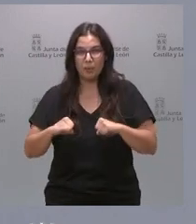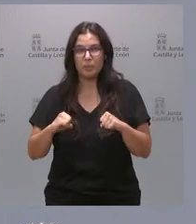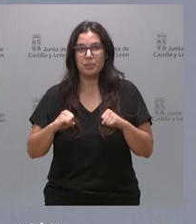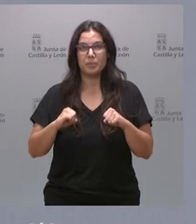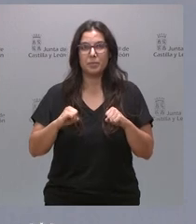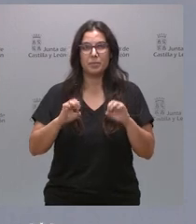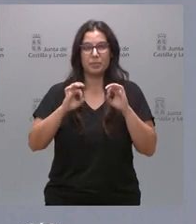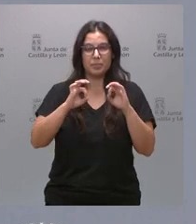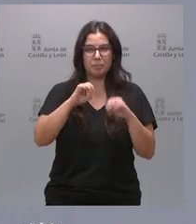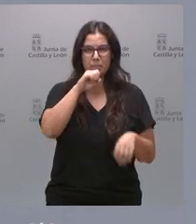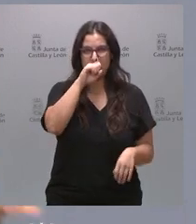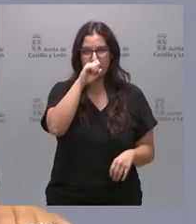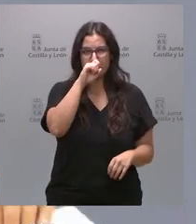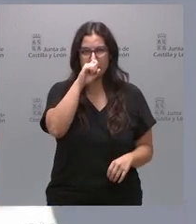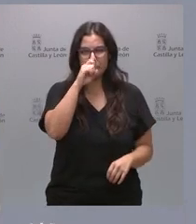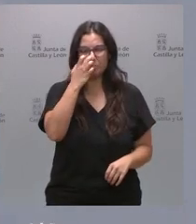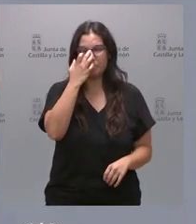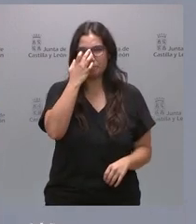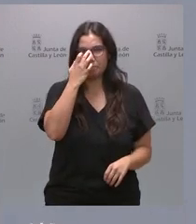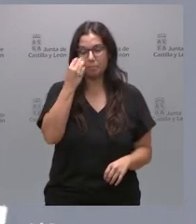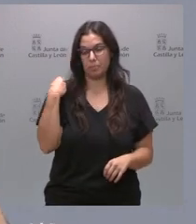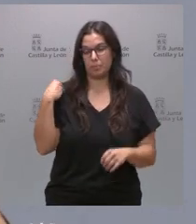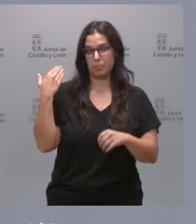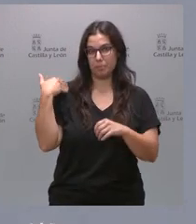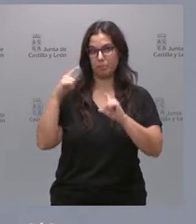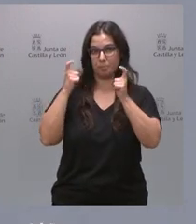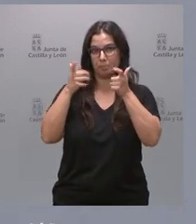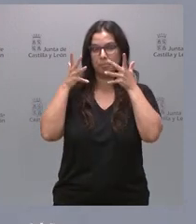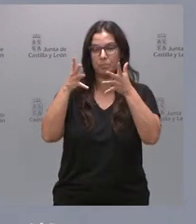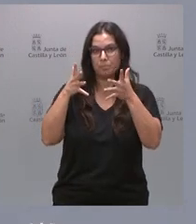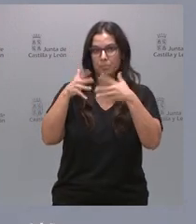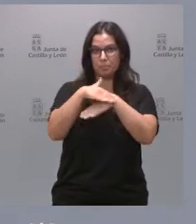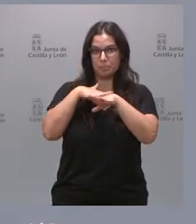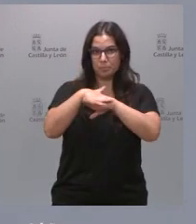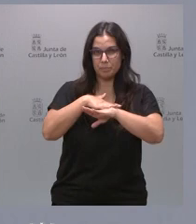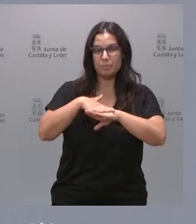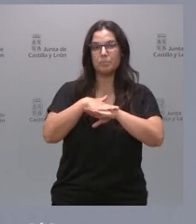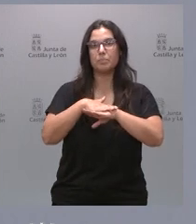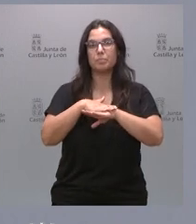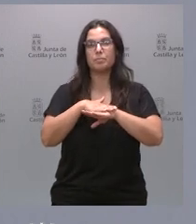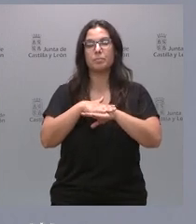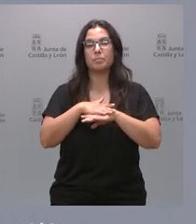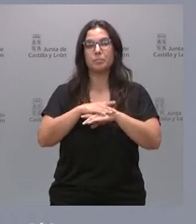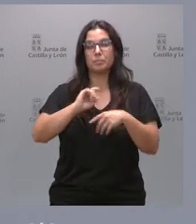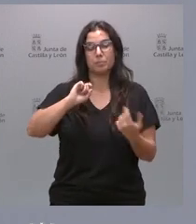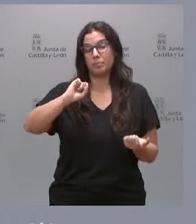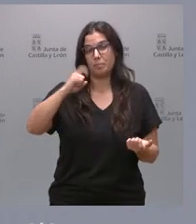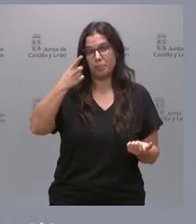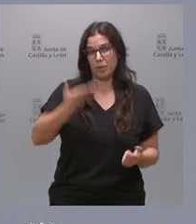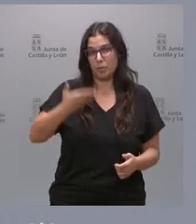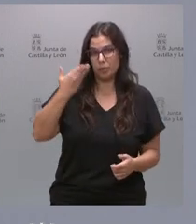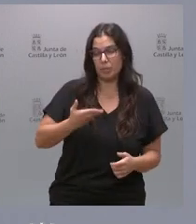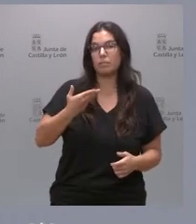del Consejo de gobierno y el principal asunto en relevancia también importe